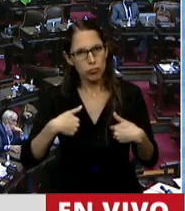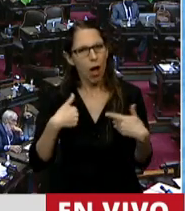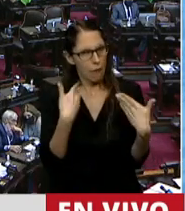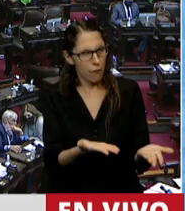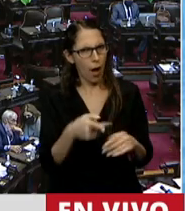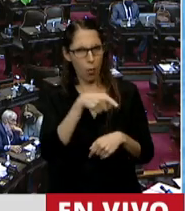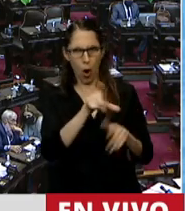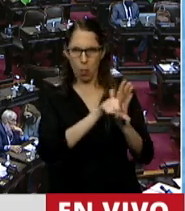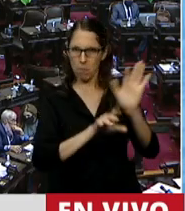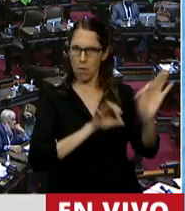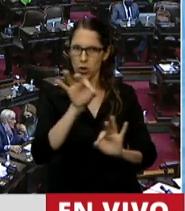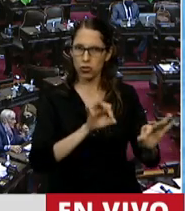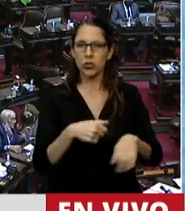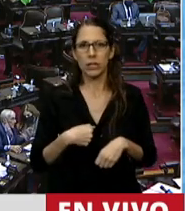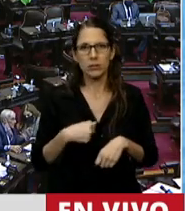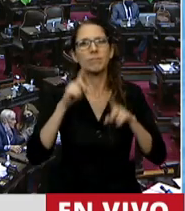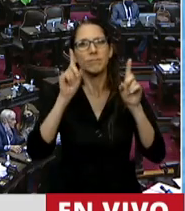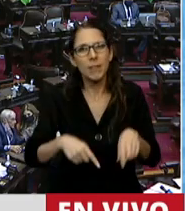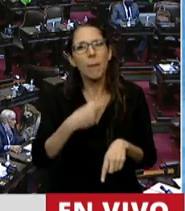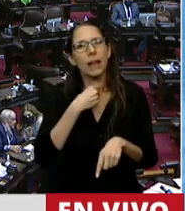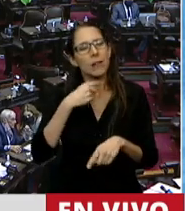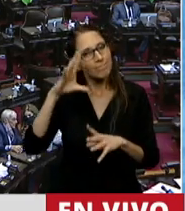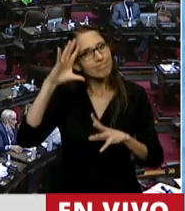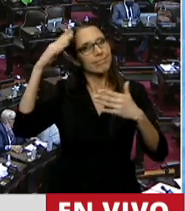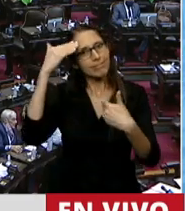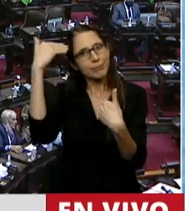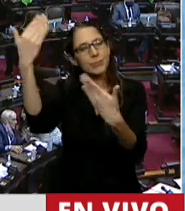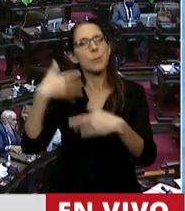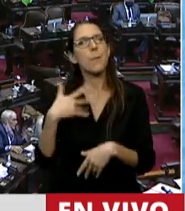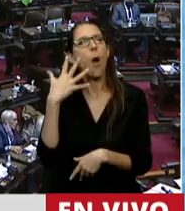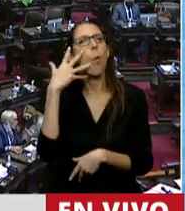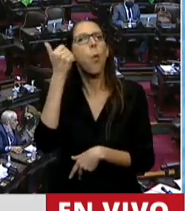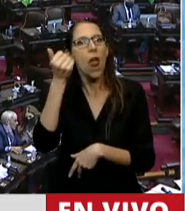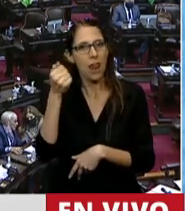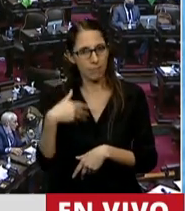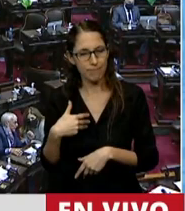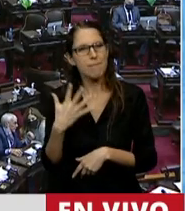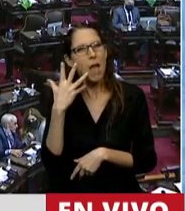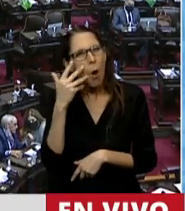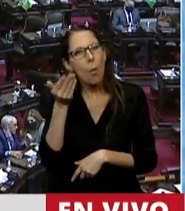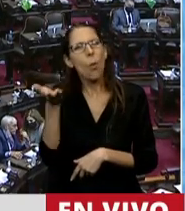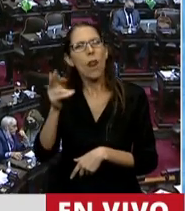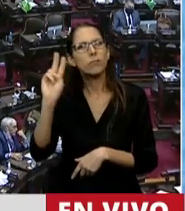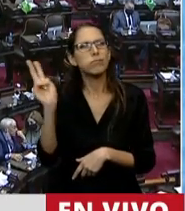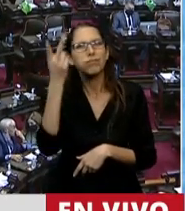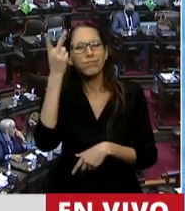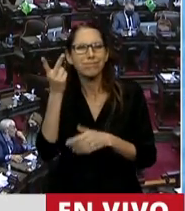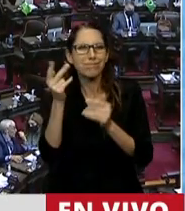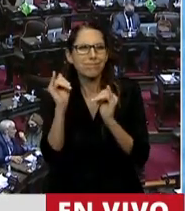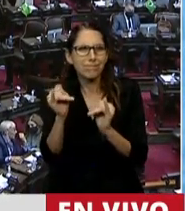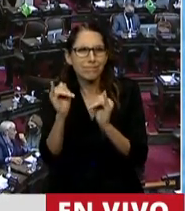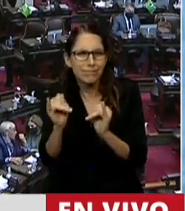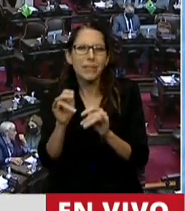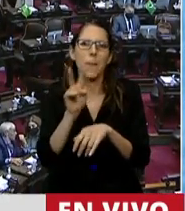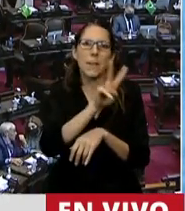en ella reivindicar la vida de mi abuelita Eufemia Rosa, que falleció tan solo con 22 años,